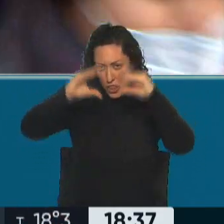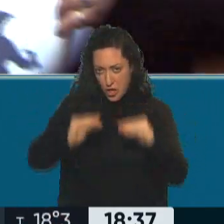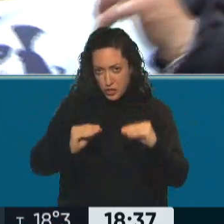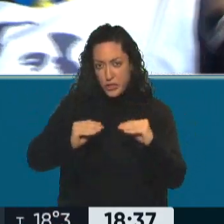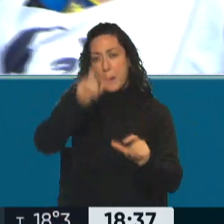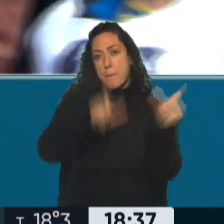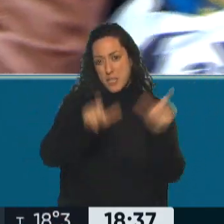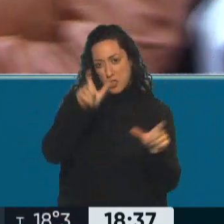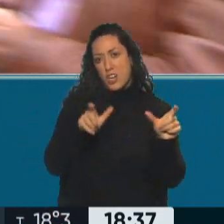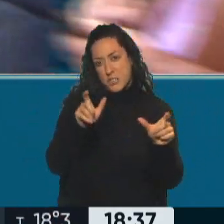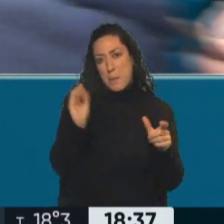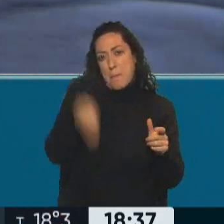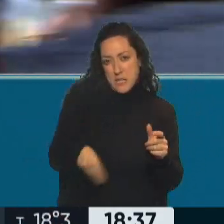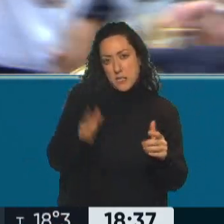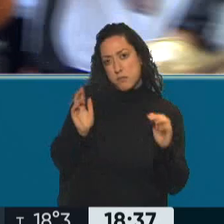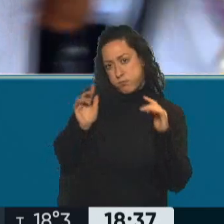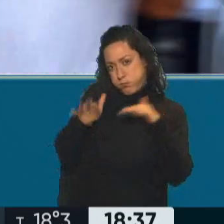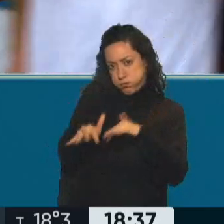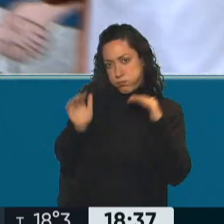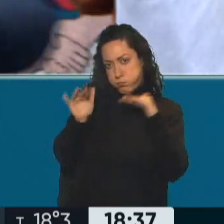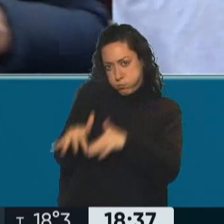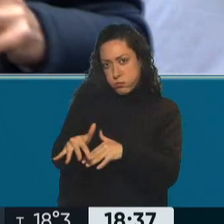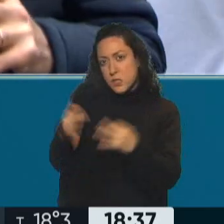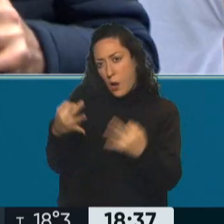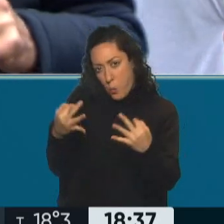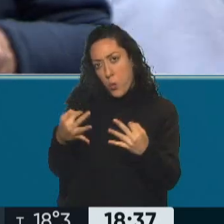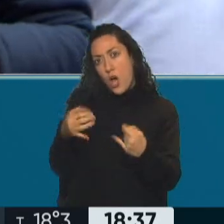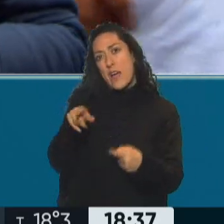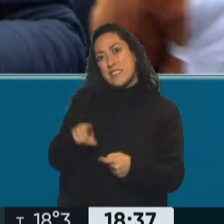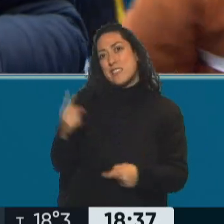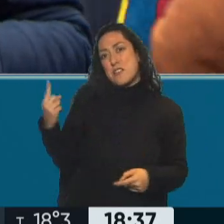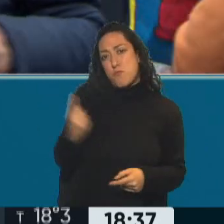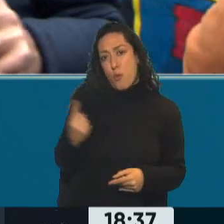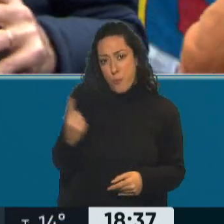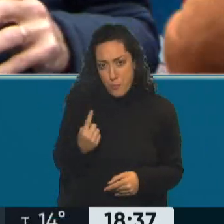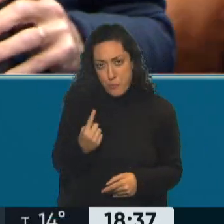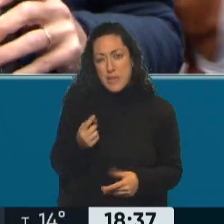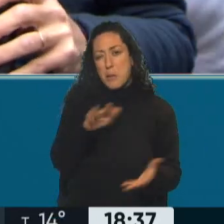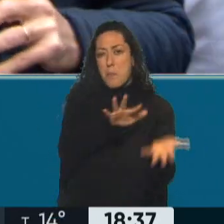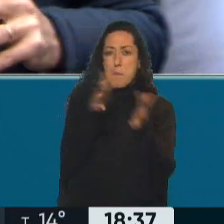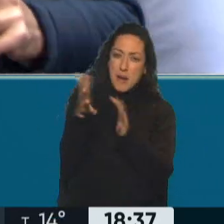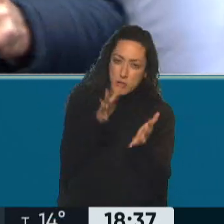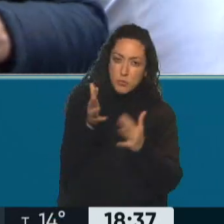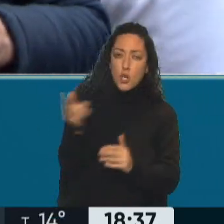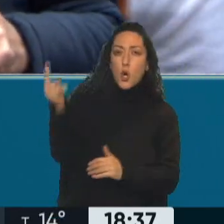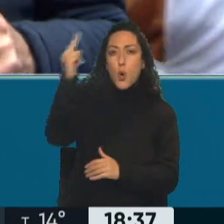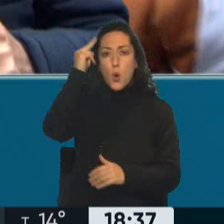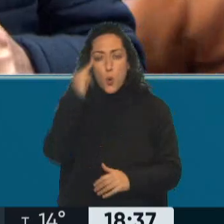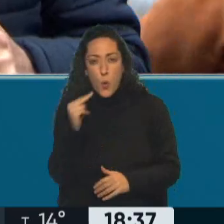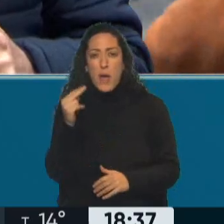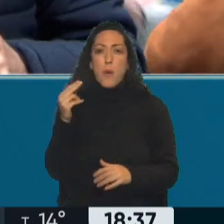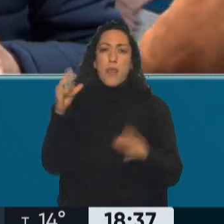militantes van a venir hasta este lugar porque va a ser el momento donde cerca de las nueve llegue la